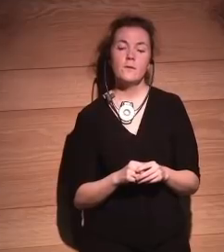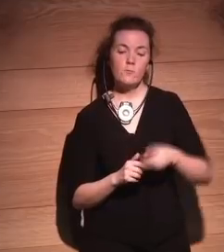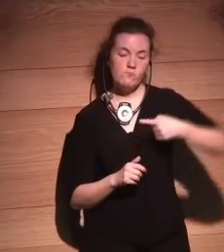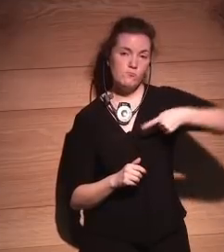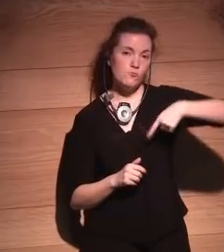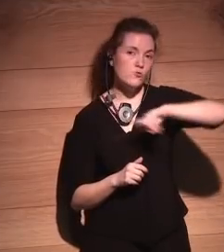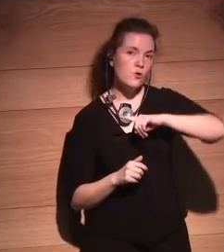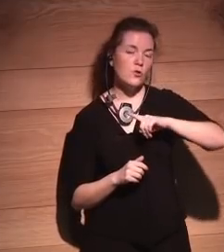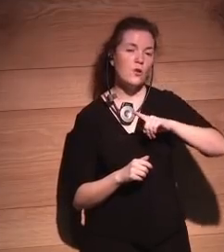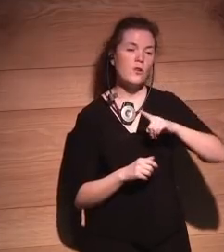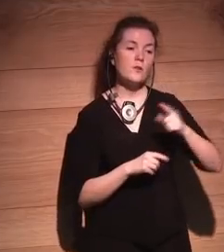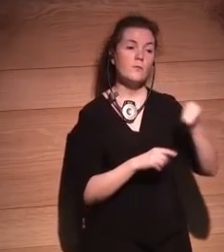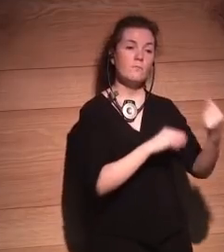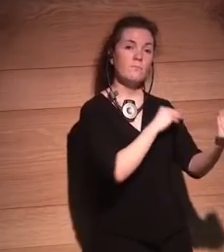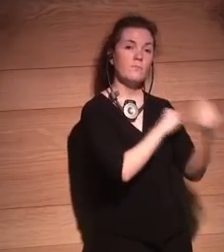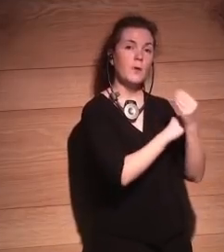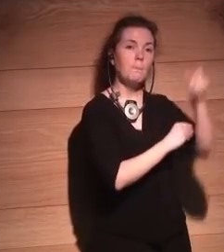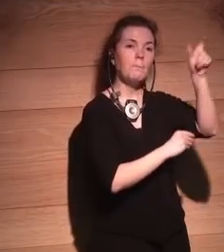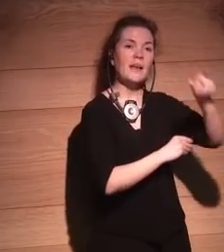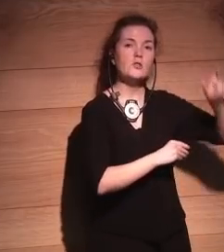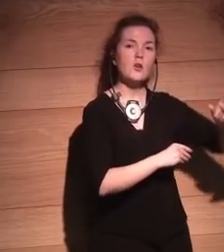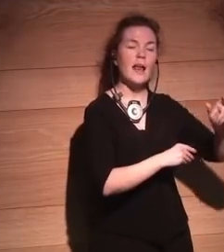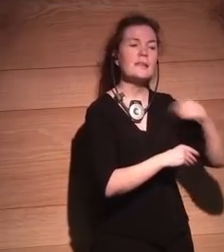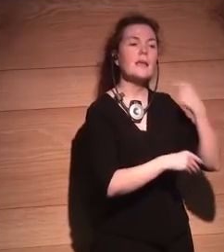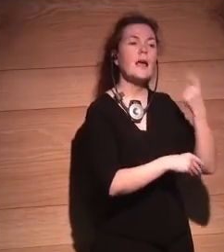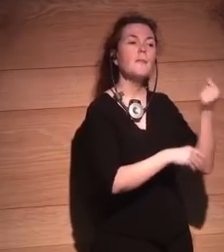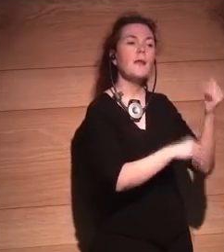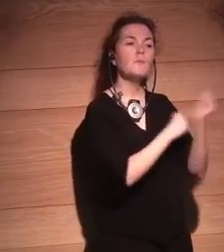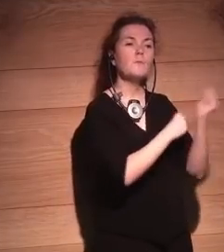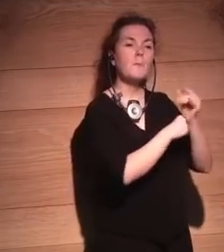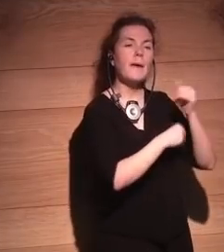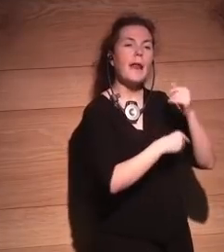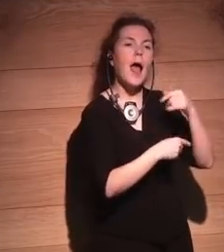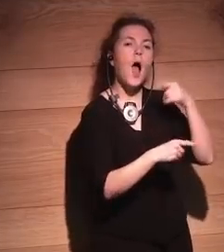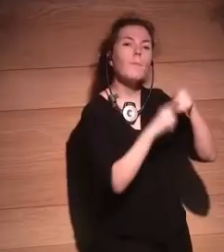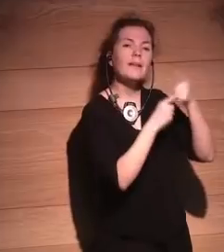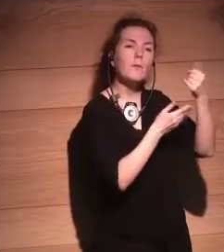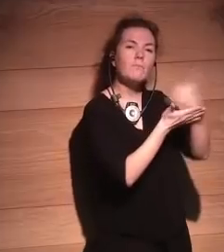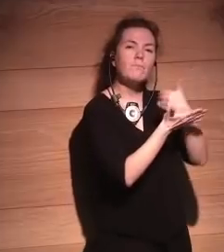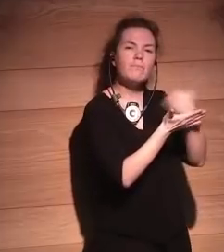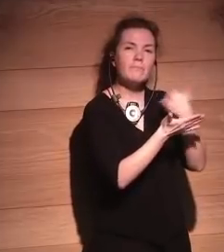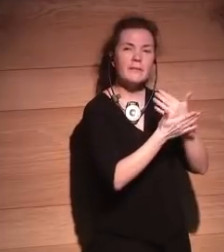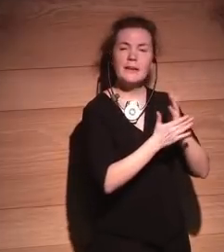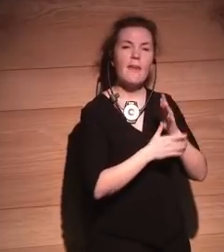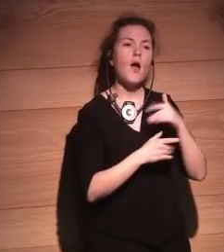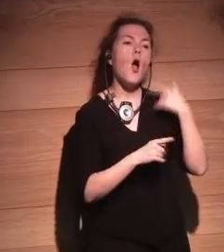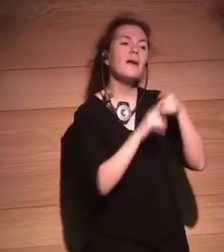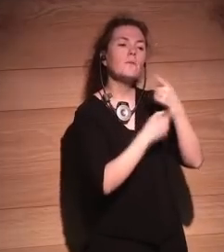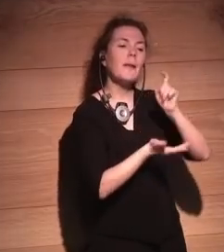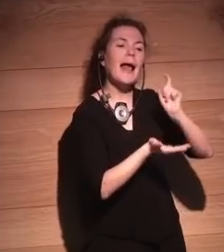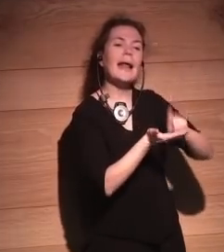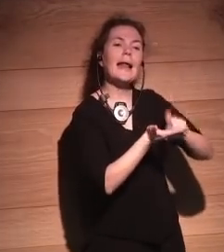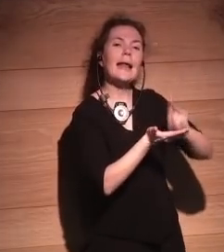estamos financiados por filántropos. Esto quiere decir que no estamos buscando los clics en